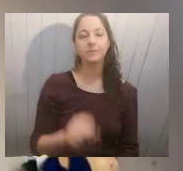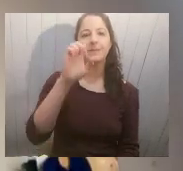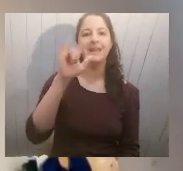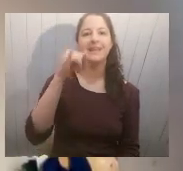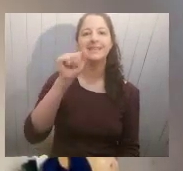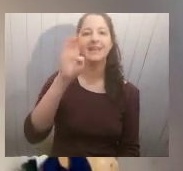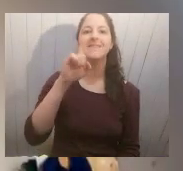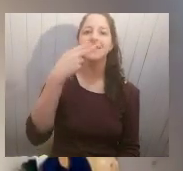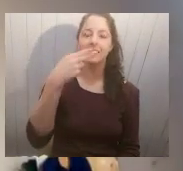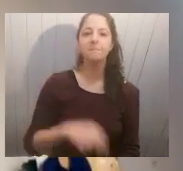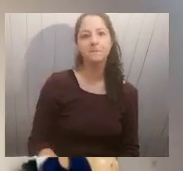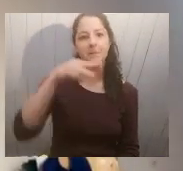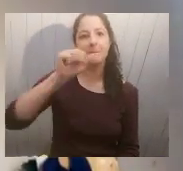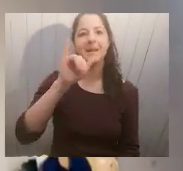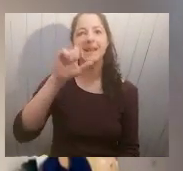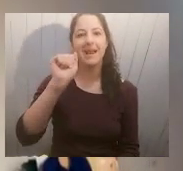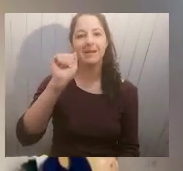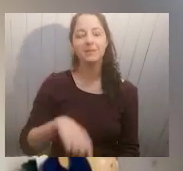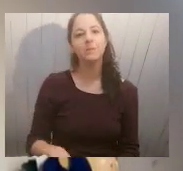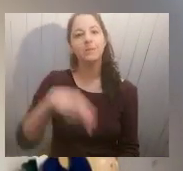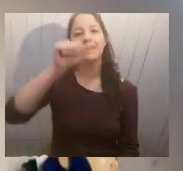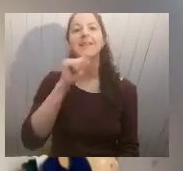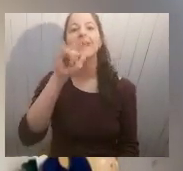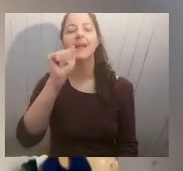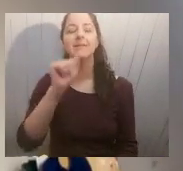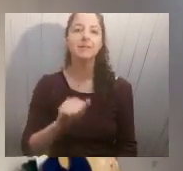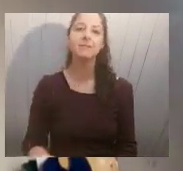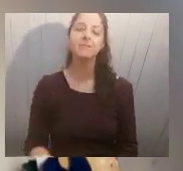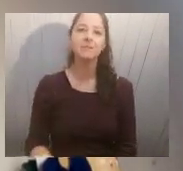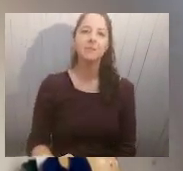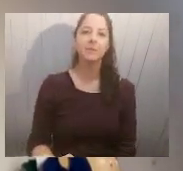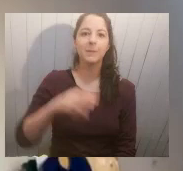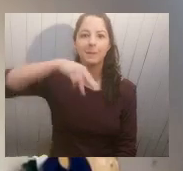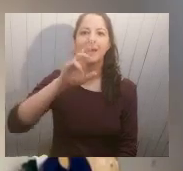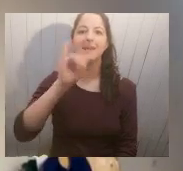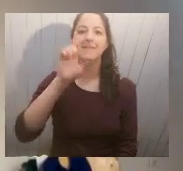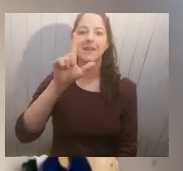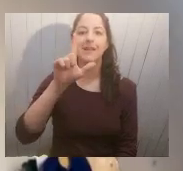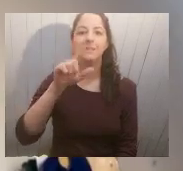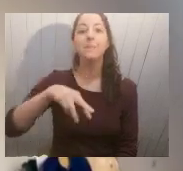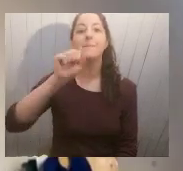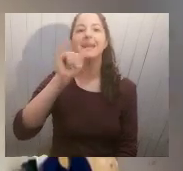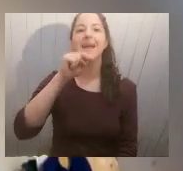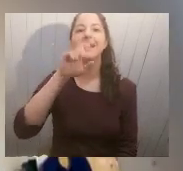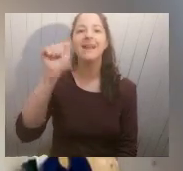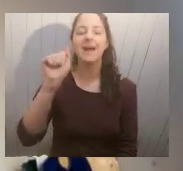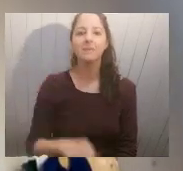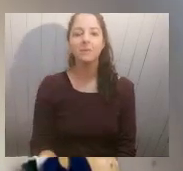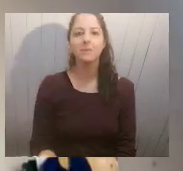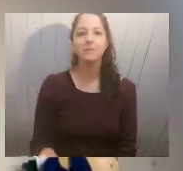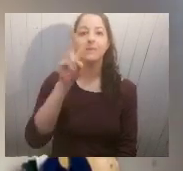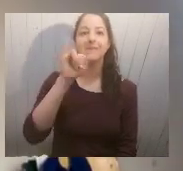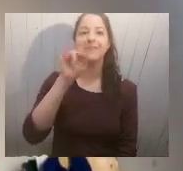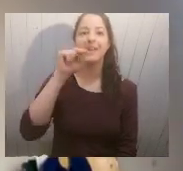Fuentes, Natalia David, Maribel Mallea, Marianela Guzmán, Viviana Estrada, Ruth